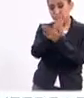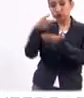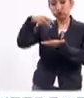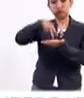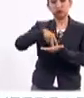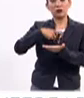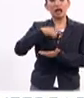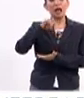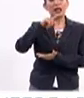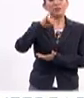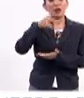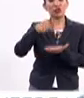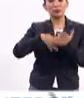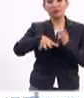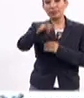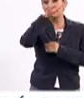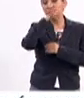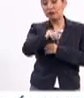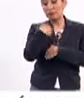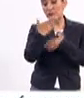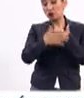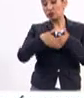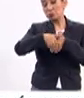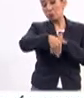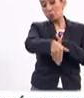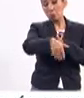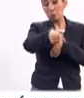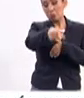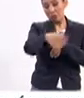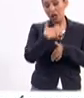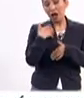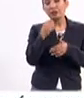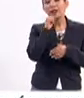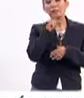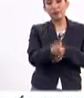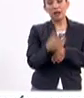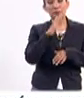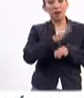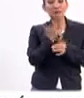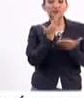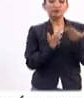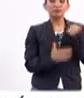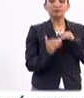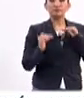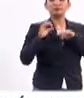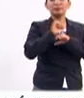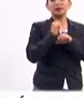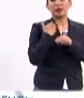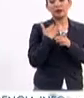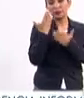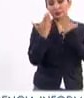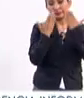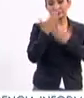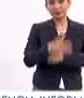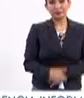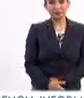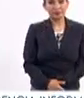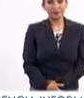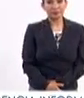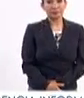podio en Lima 2019 y que en un futuro cercano logren también el mayor de los peldaños en el plano